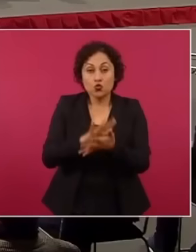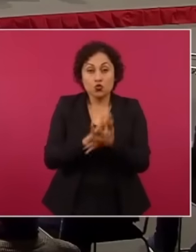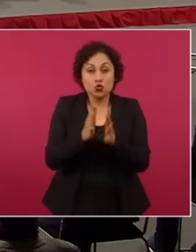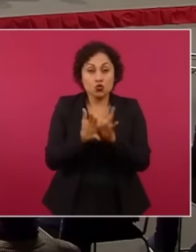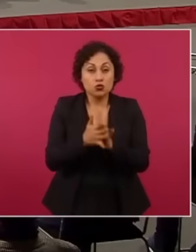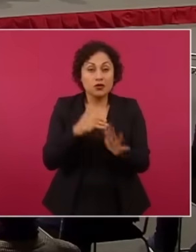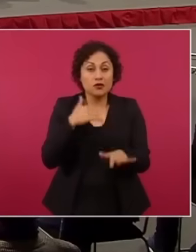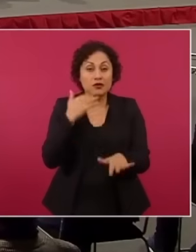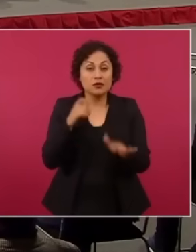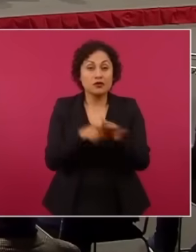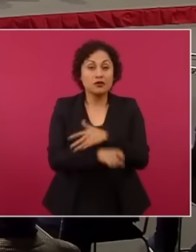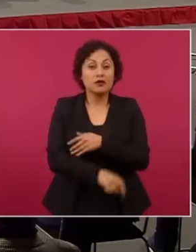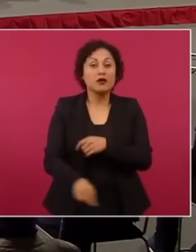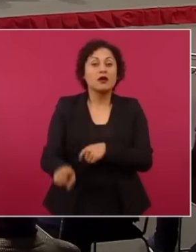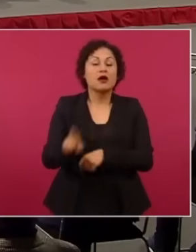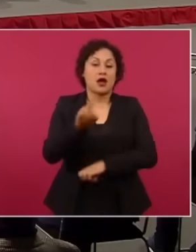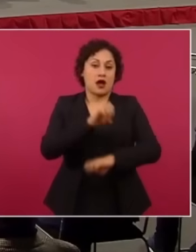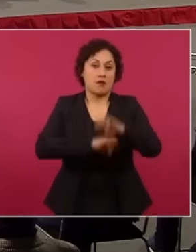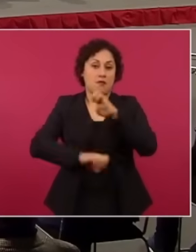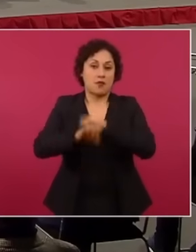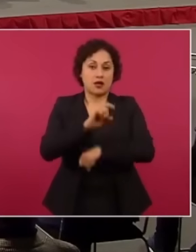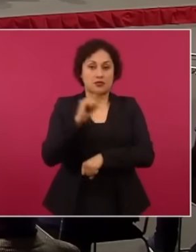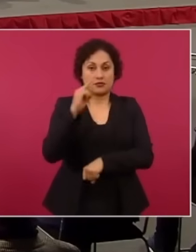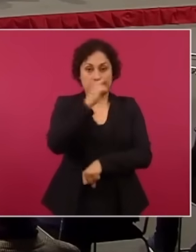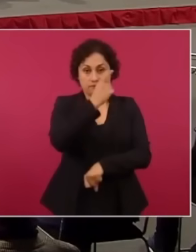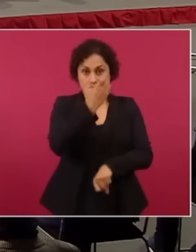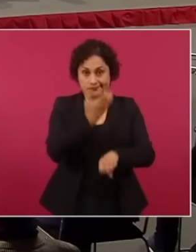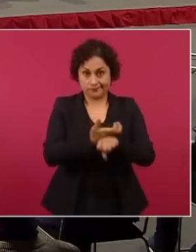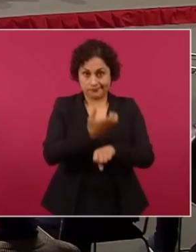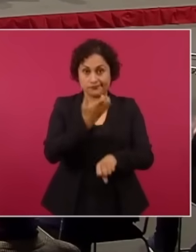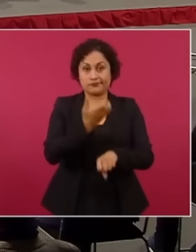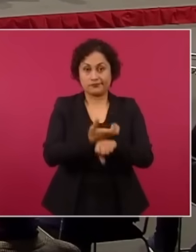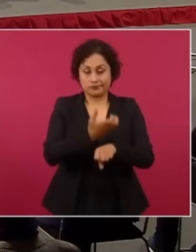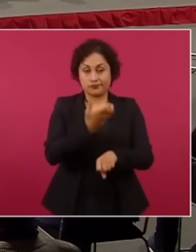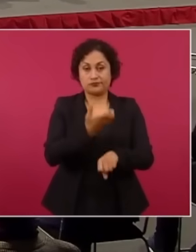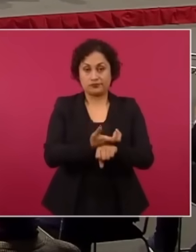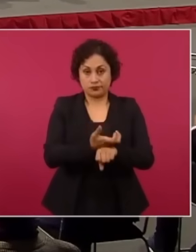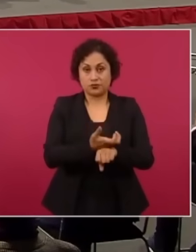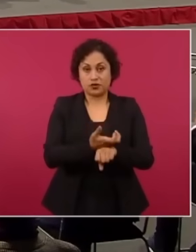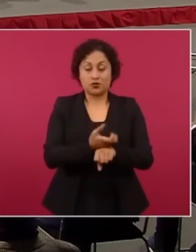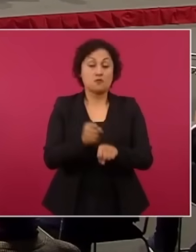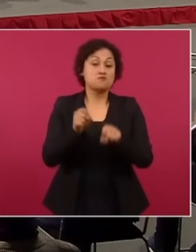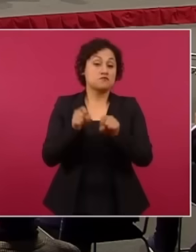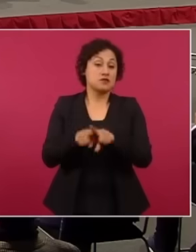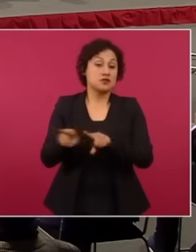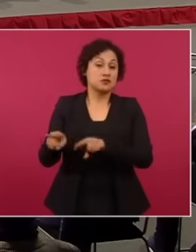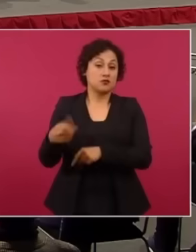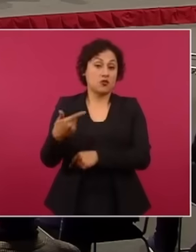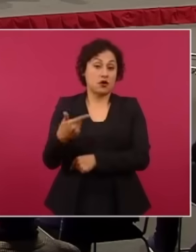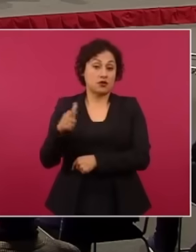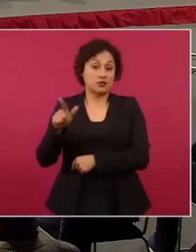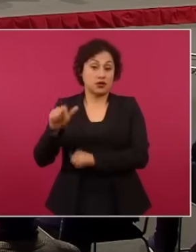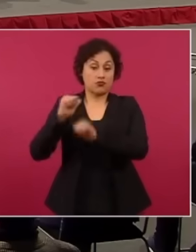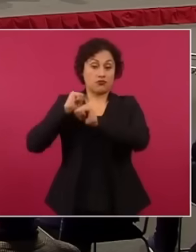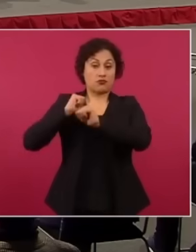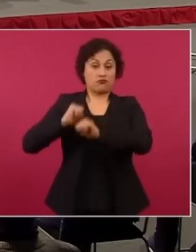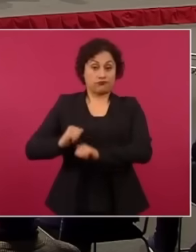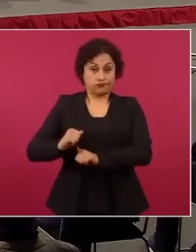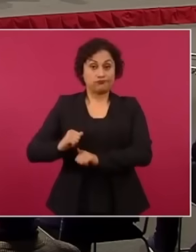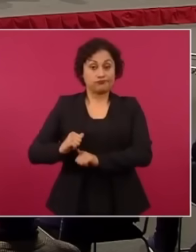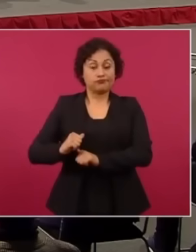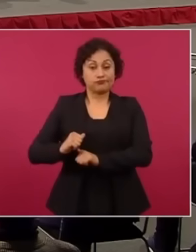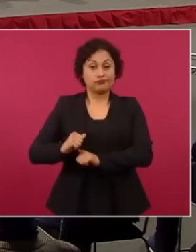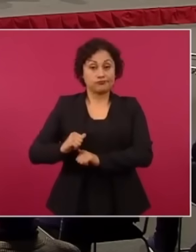tiene su sede en los Estados Unidos y que fue organizado por García Luna, para llevar a cabo